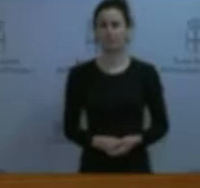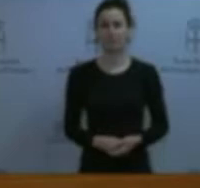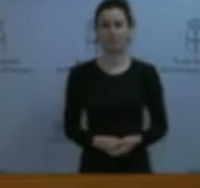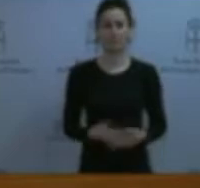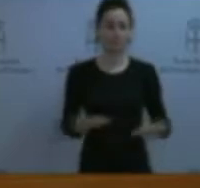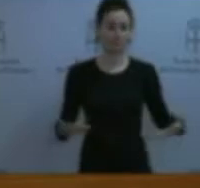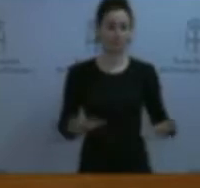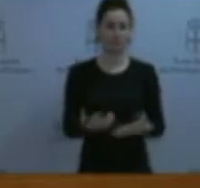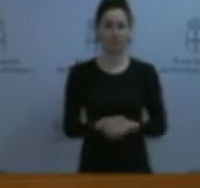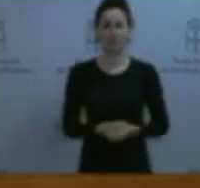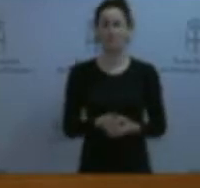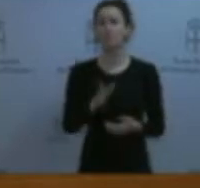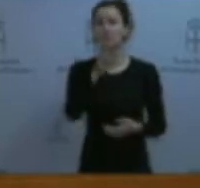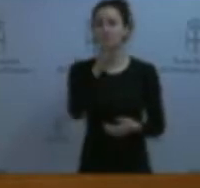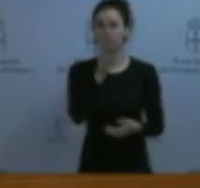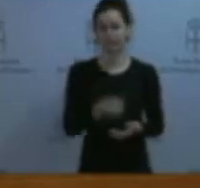¿Y esto a qué es debido?